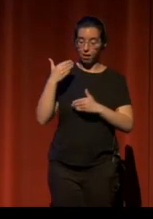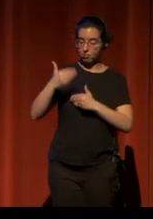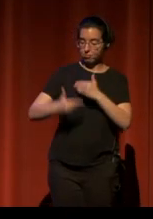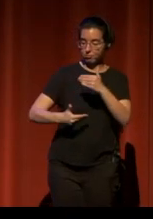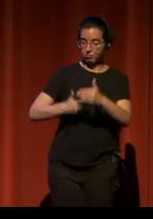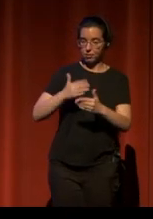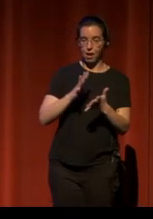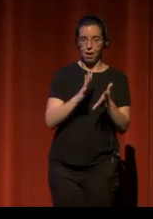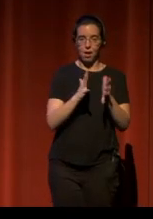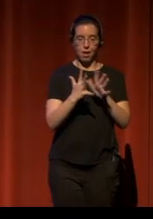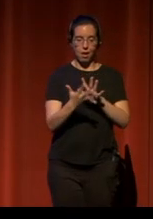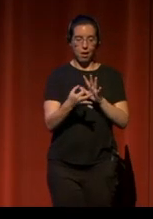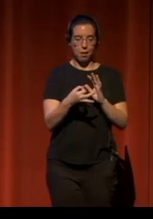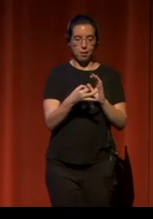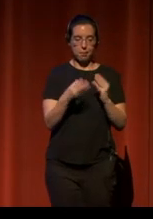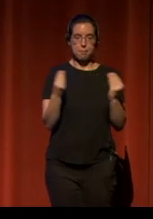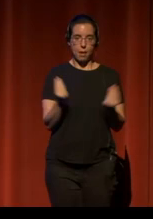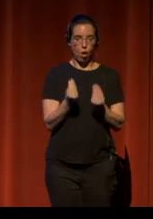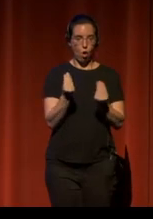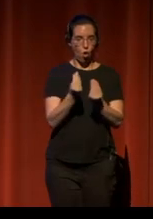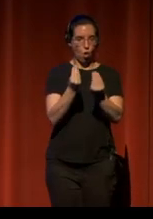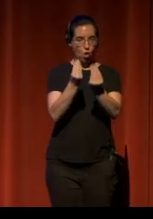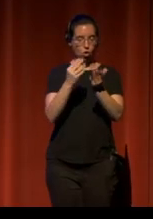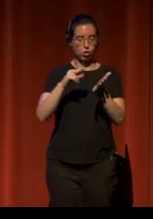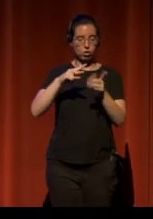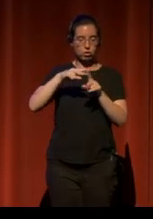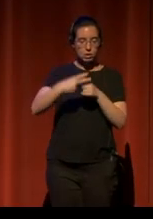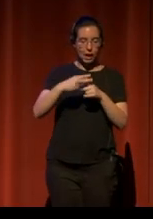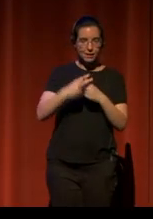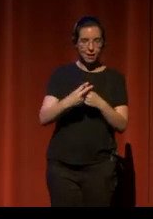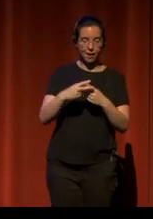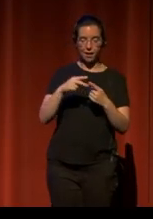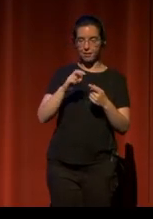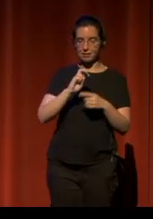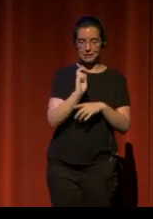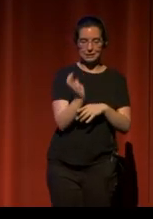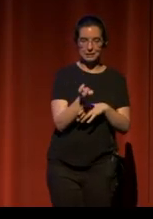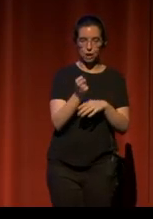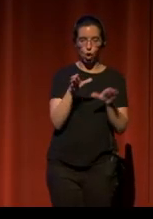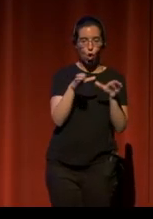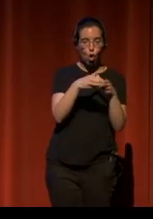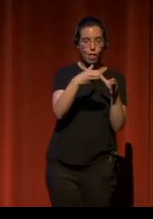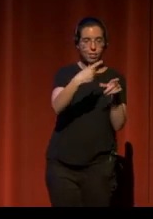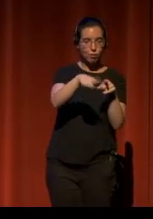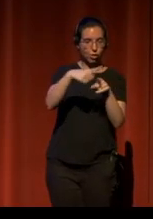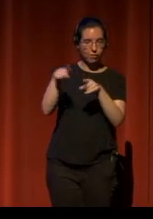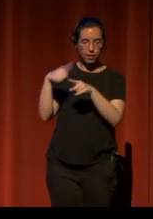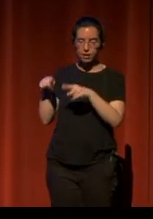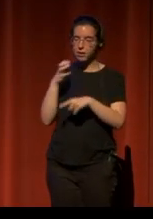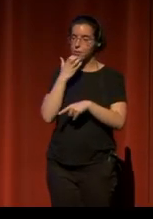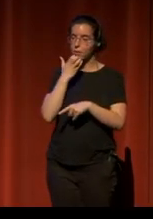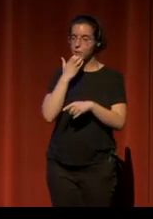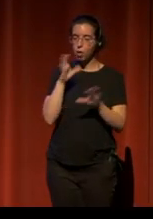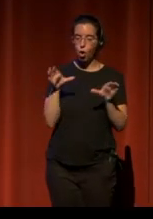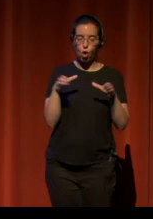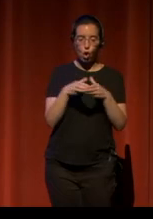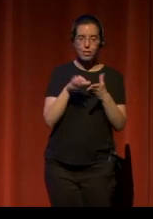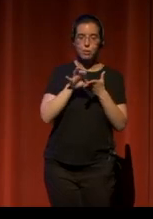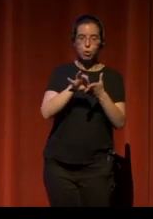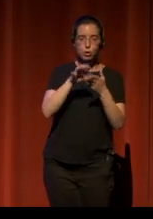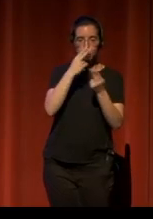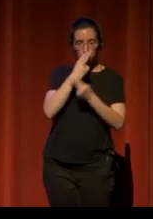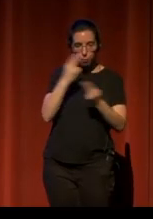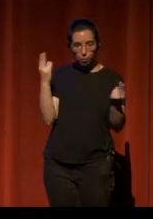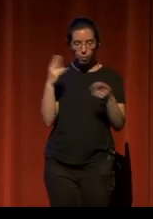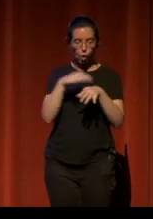ando herramientas y talleres con diferentes colectivos este por ejemplo son con con colectivos de servicios públicos en el